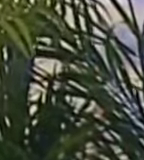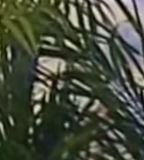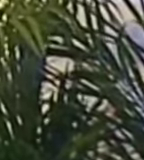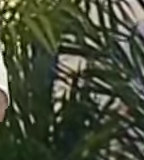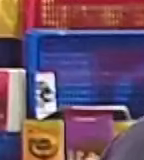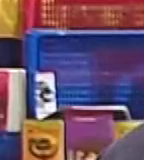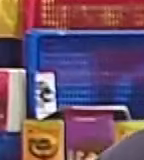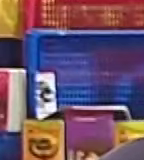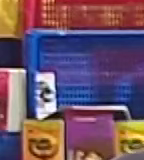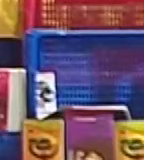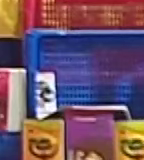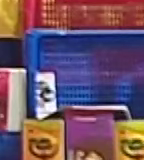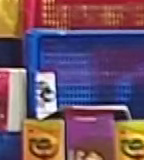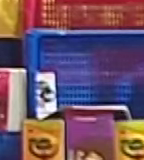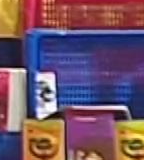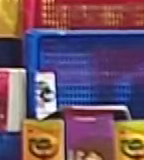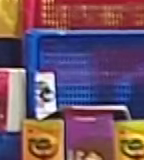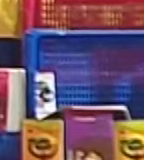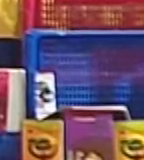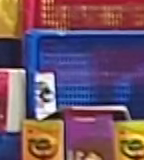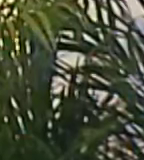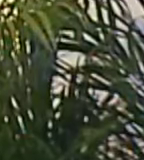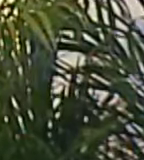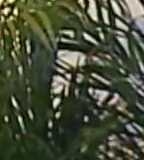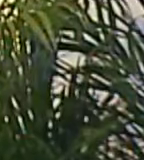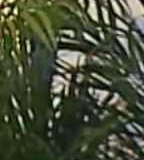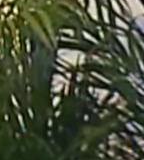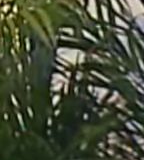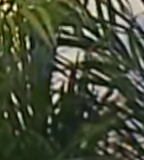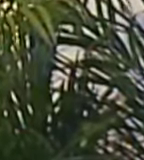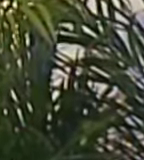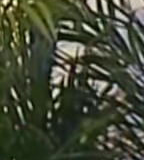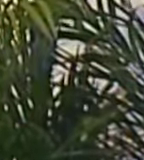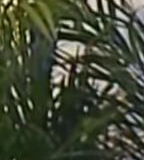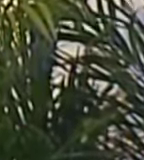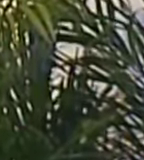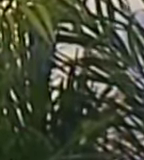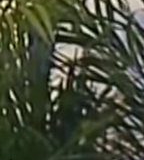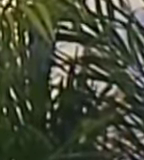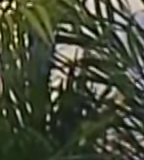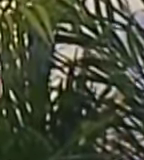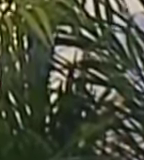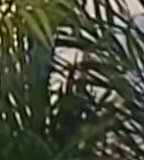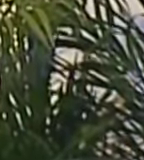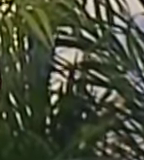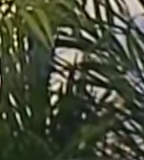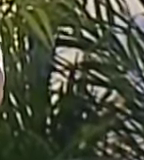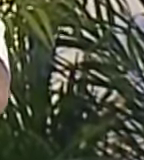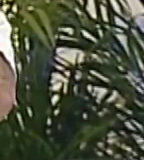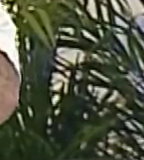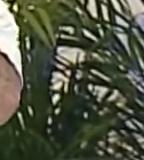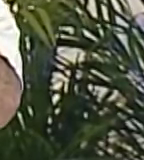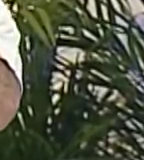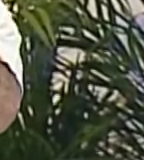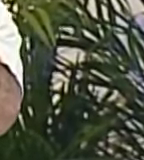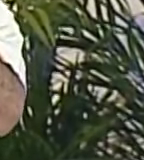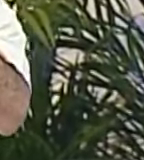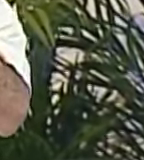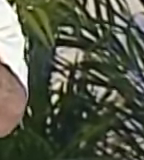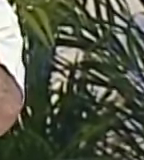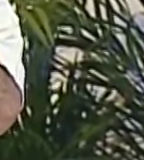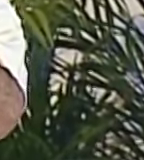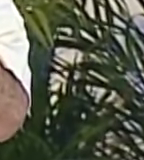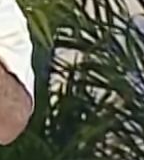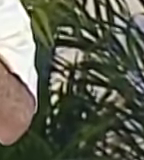ejecutivo, del vicepresidente del área económica, los ministros y viceministros del gabinete ejecutivo. Saludar